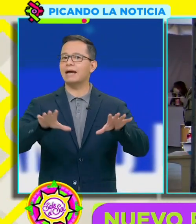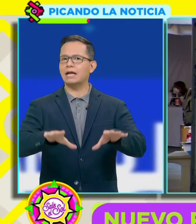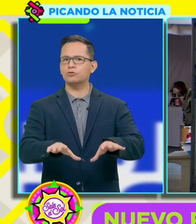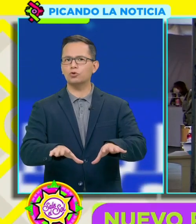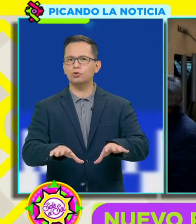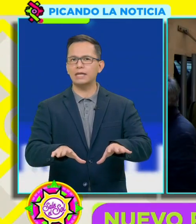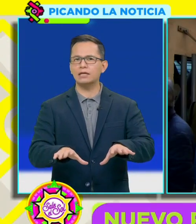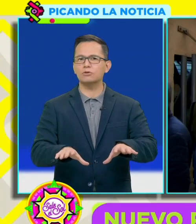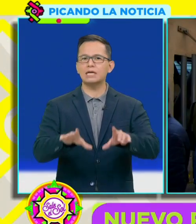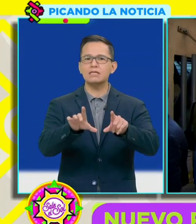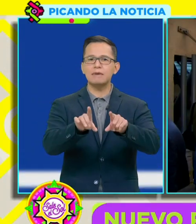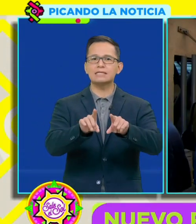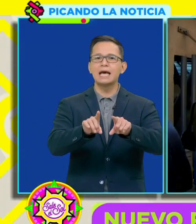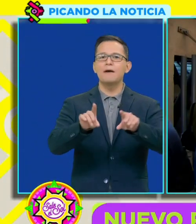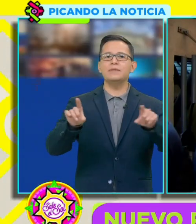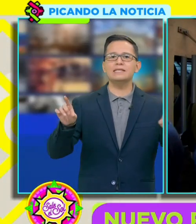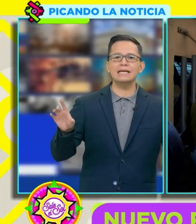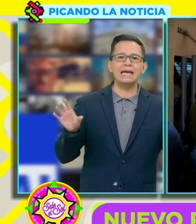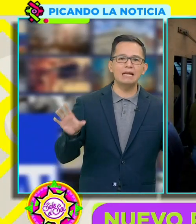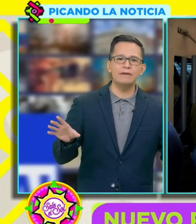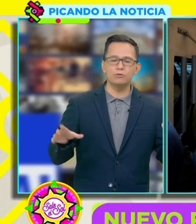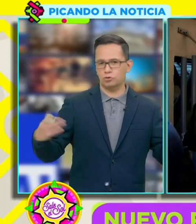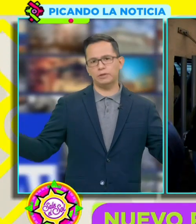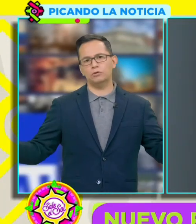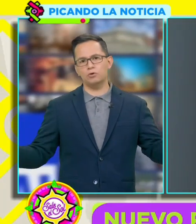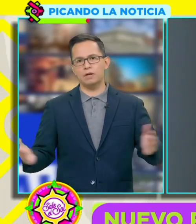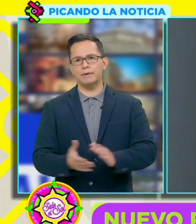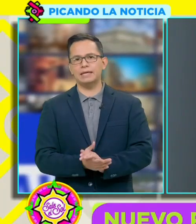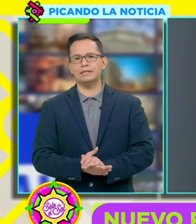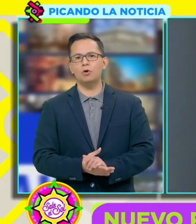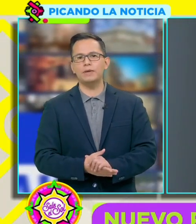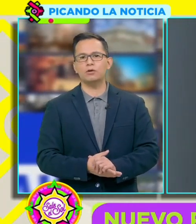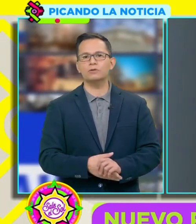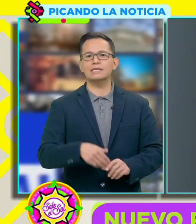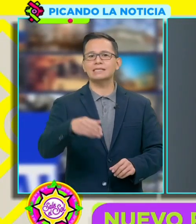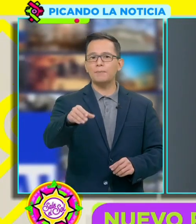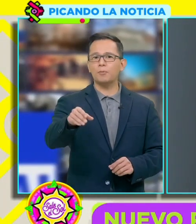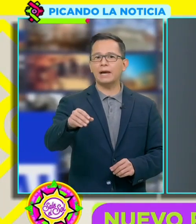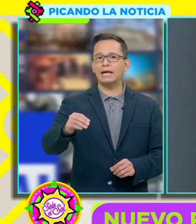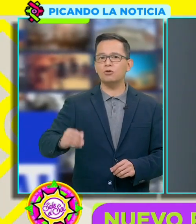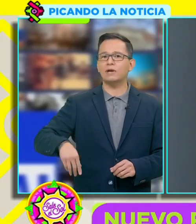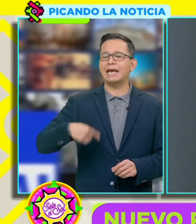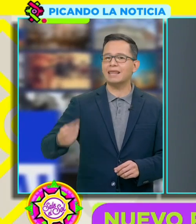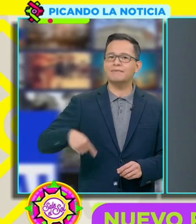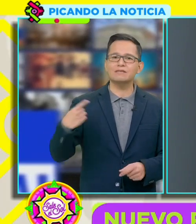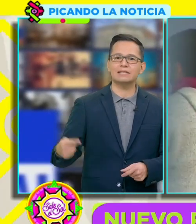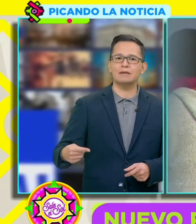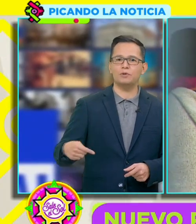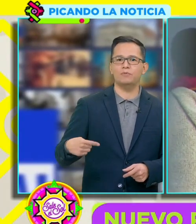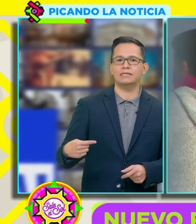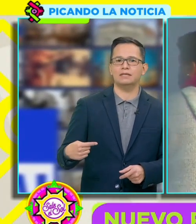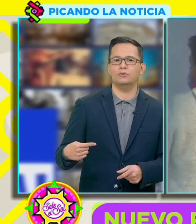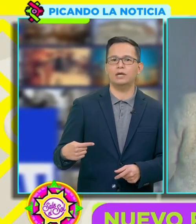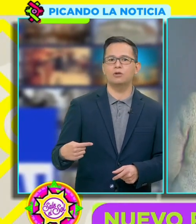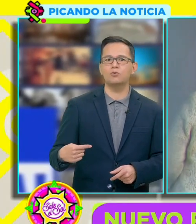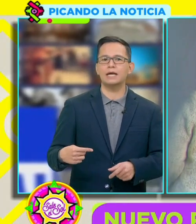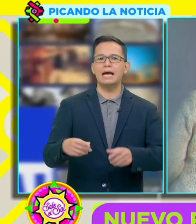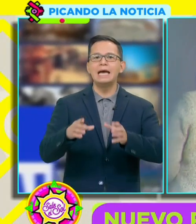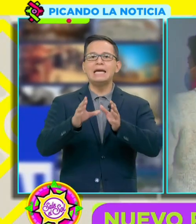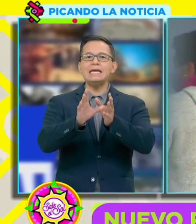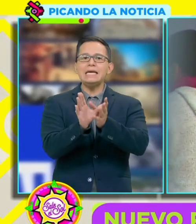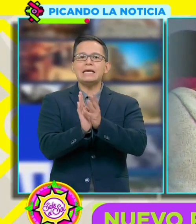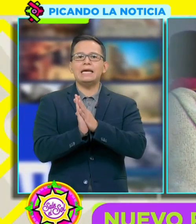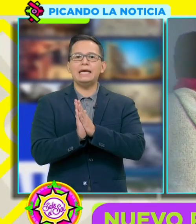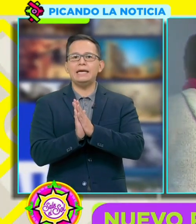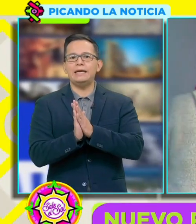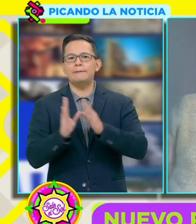empiecen a bajar los contagios. Es más, dice que el virus, sobre todo con la variante Omicron, se está propagando cada vez más rápido y más activo que nunca.